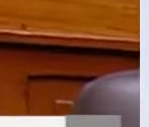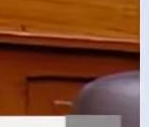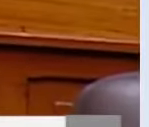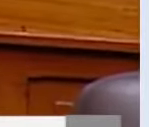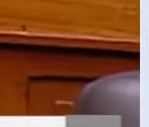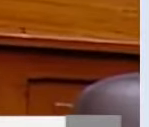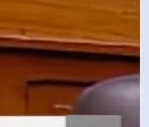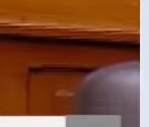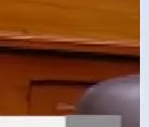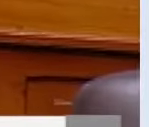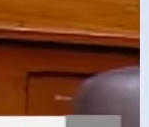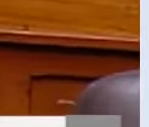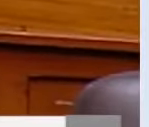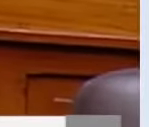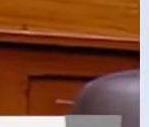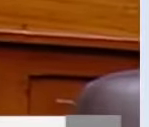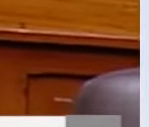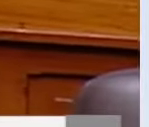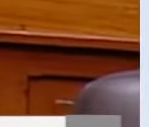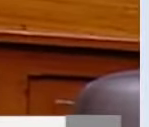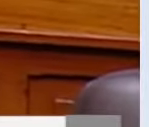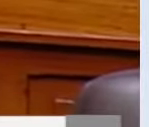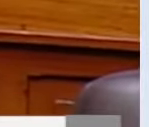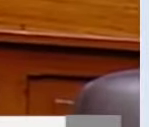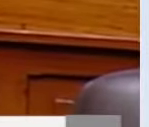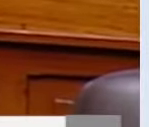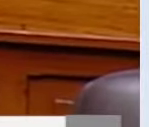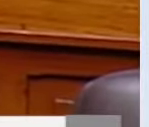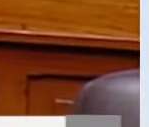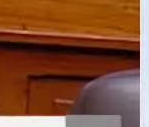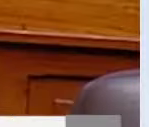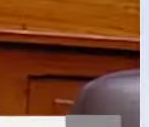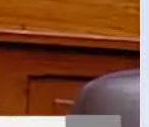automotor. Por eso necesitamos